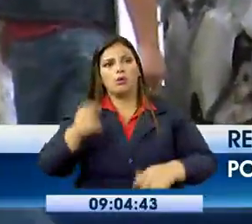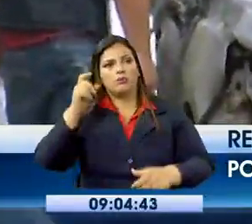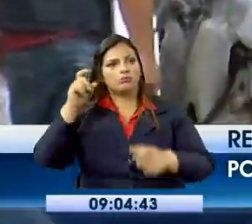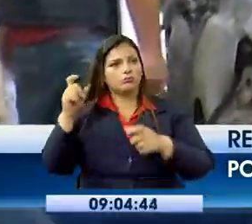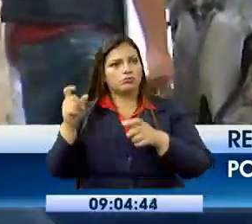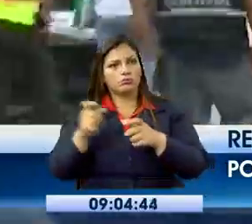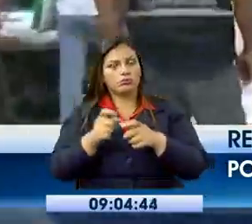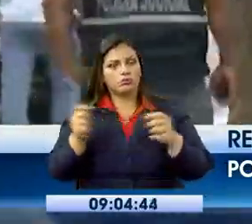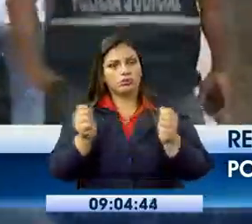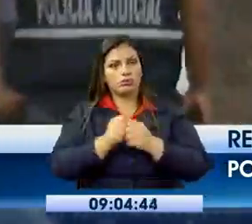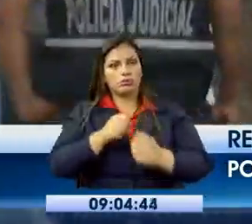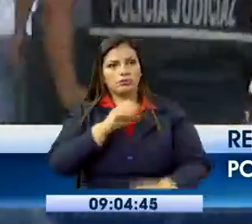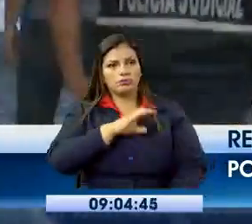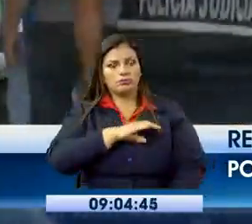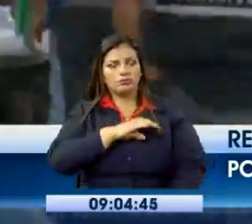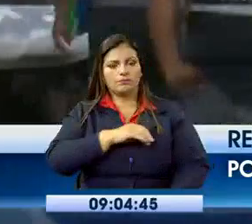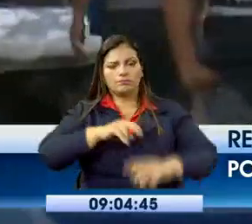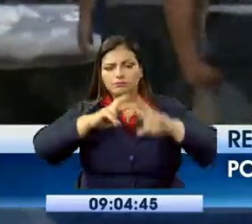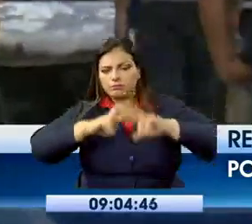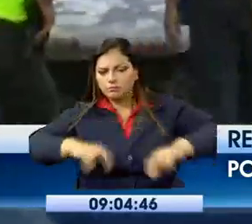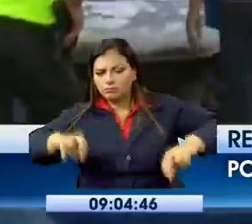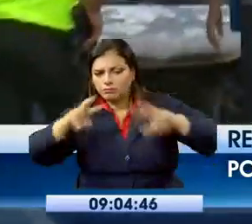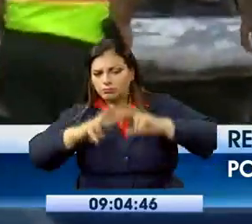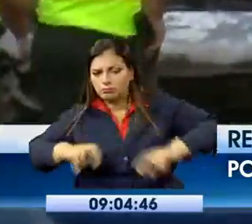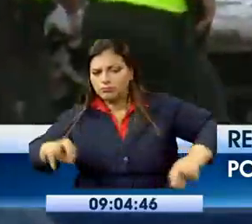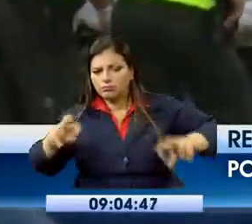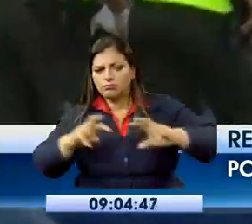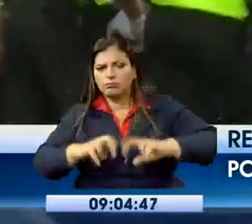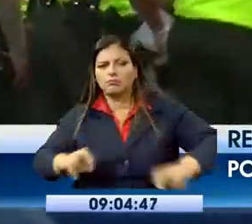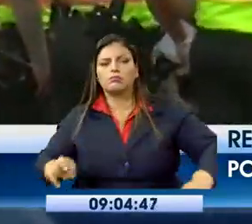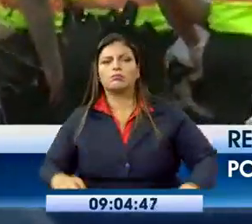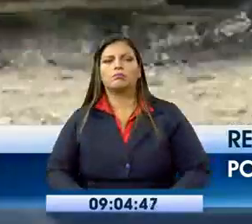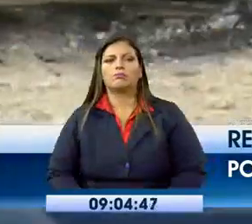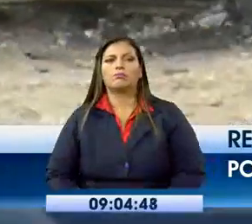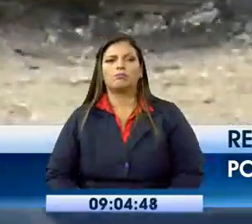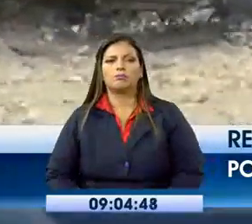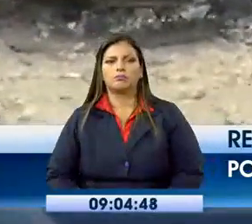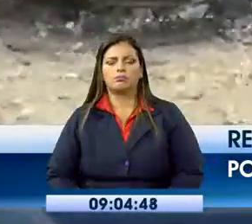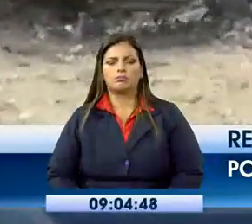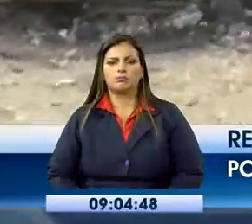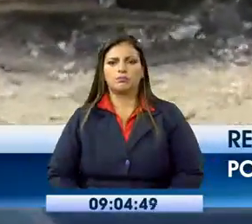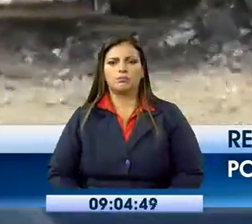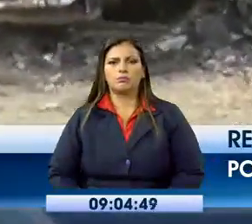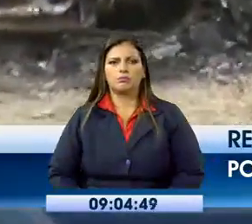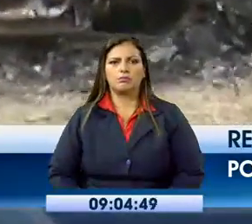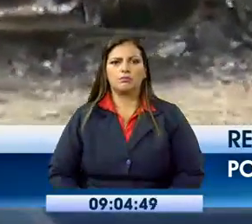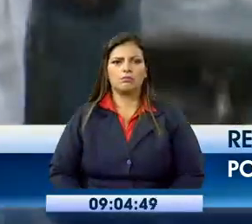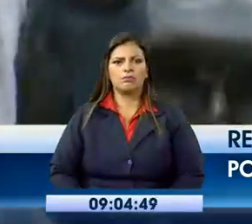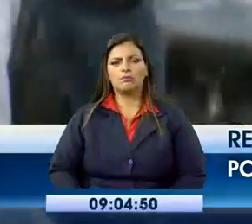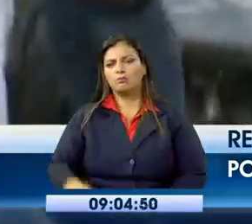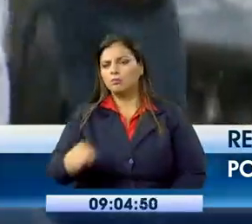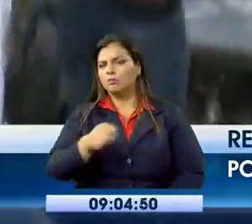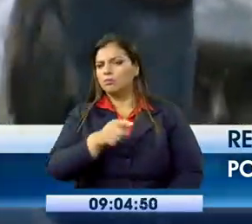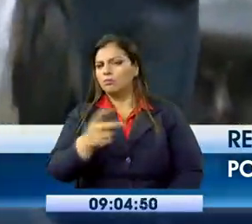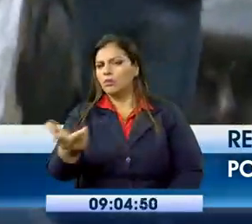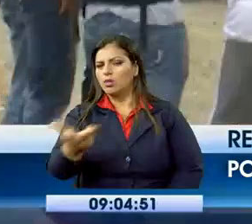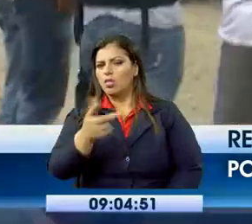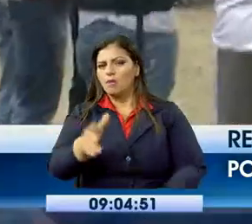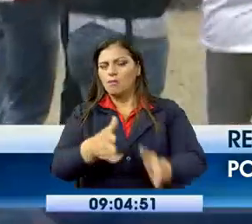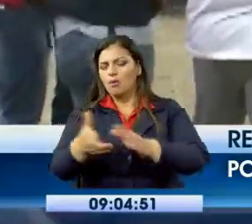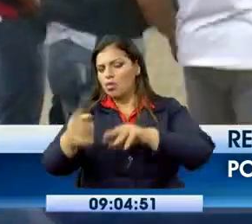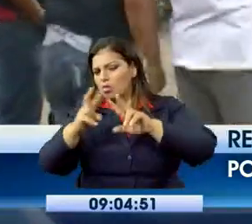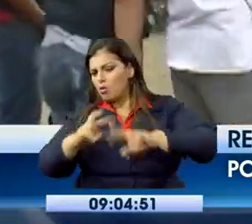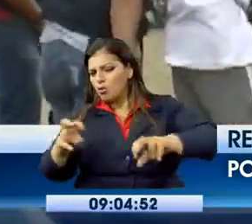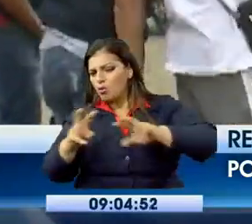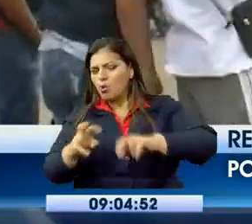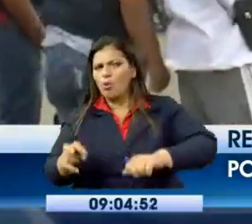caso, que ha conmovido a los habitantes de este cantón, donde aseguró que también se investigará a personas que tendrían relación con las